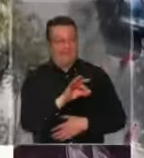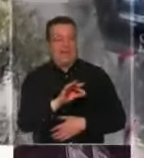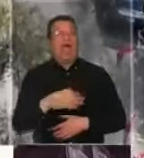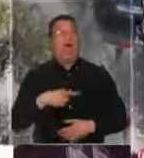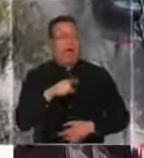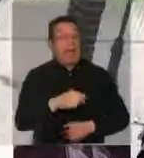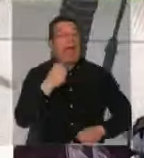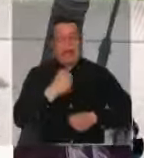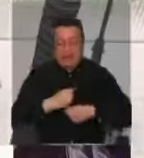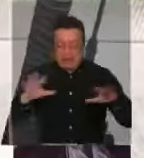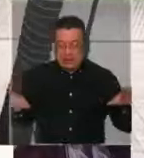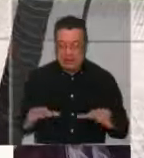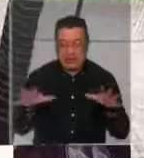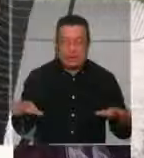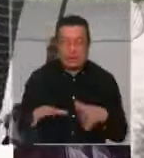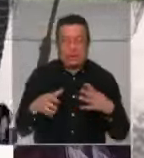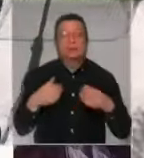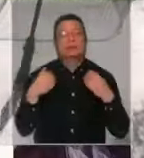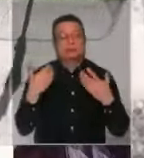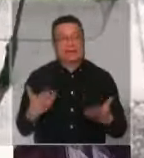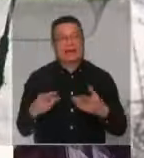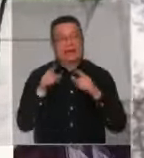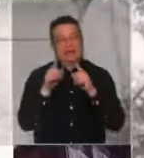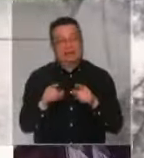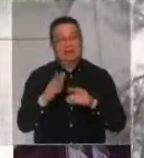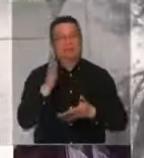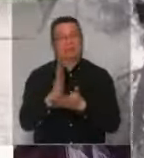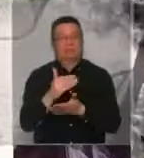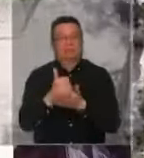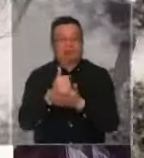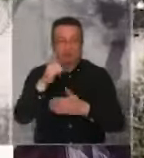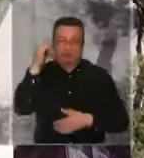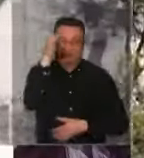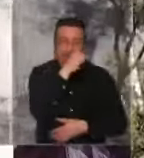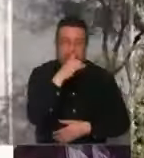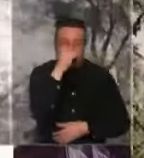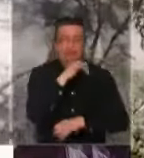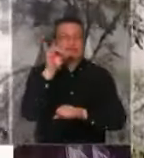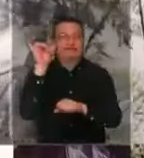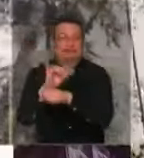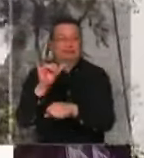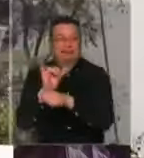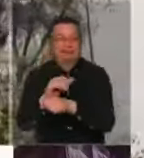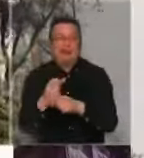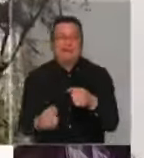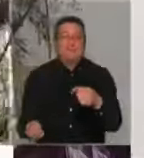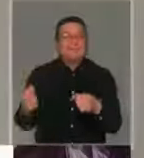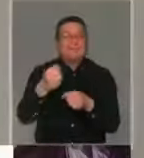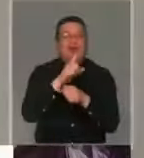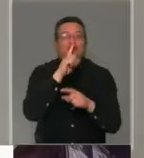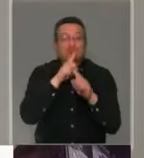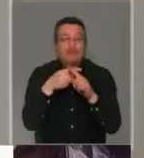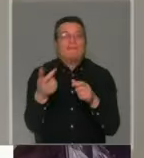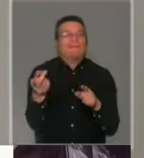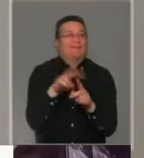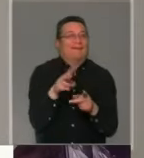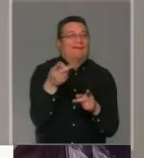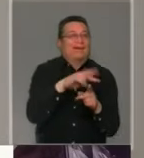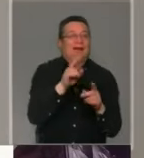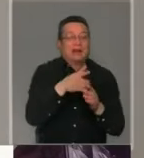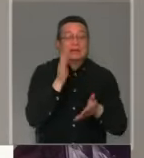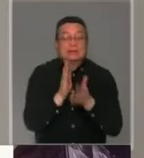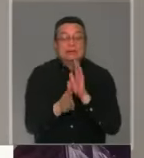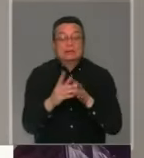con exintegrantes de este comando, para ejecutar un plan corrupto de fraude y suplantación de identidad y acelerar el registro